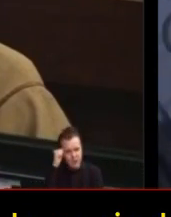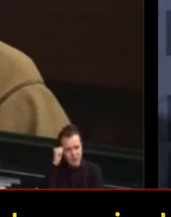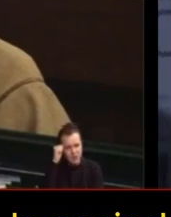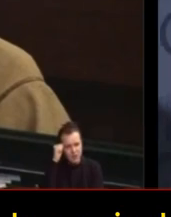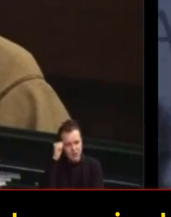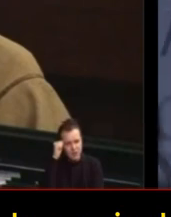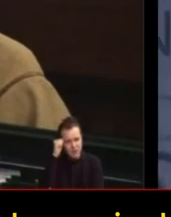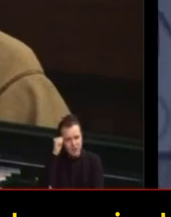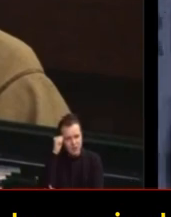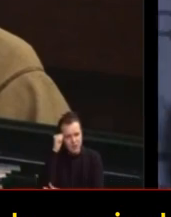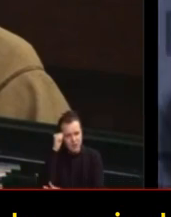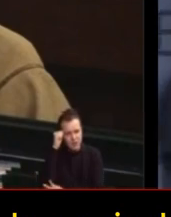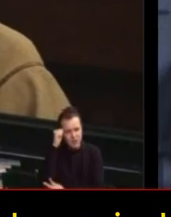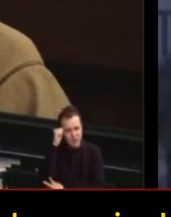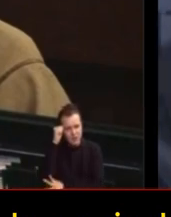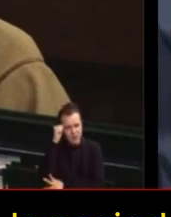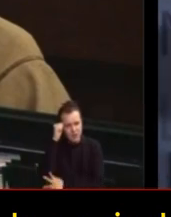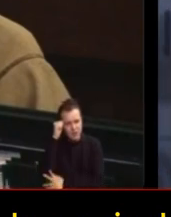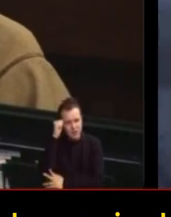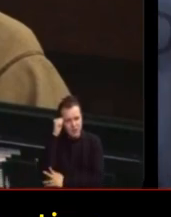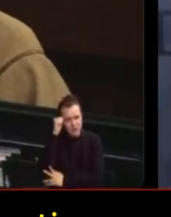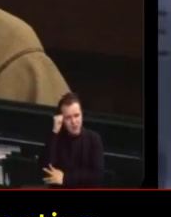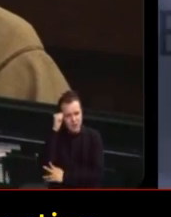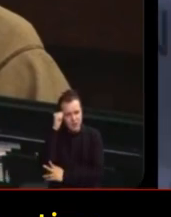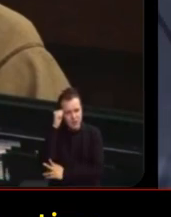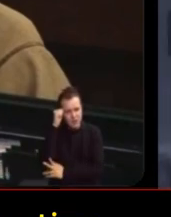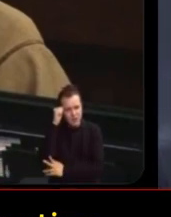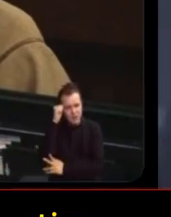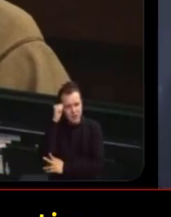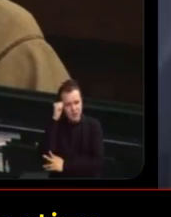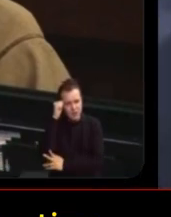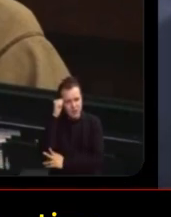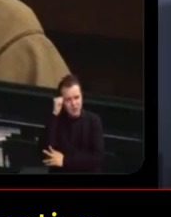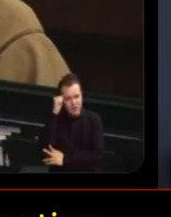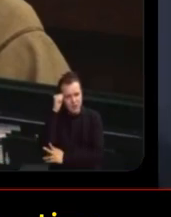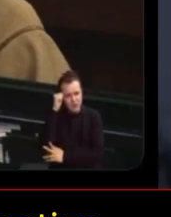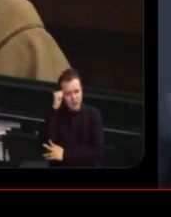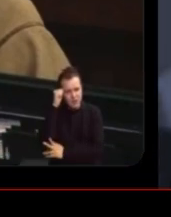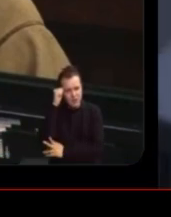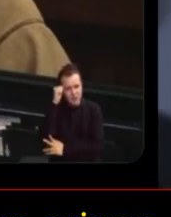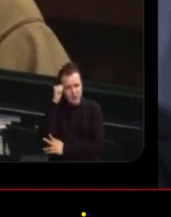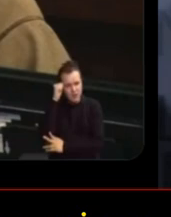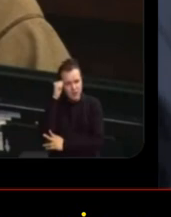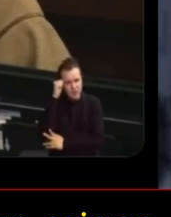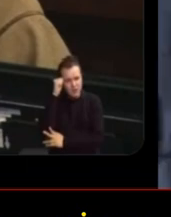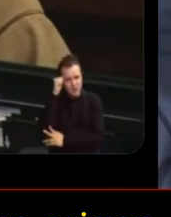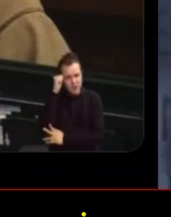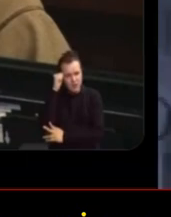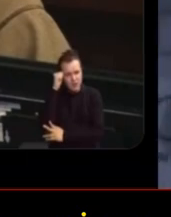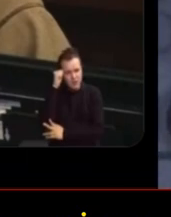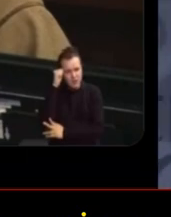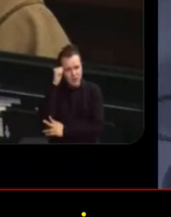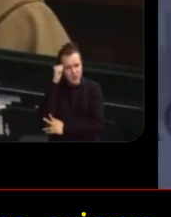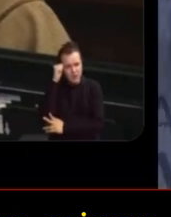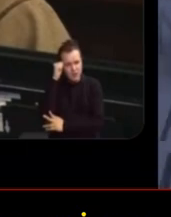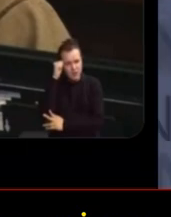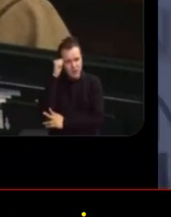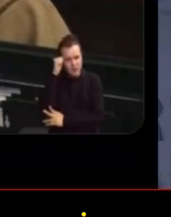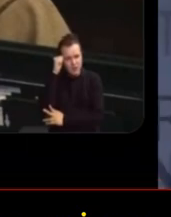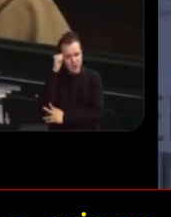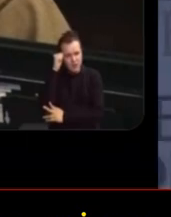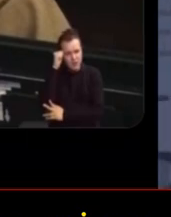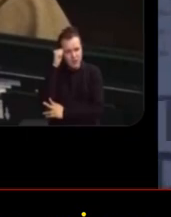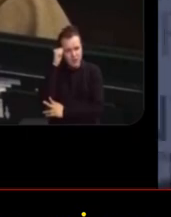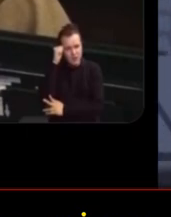es incentivar la tribalización de la sociedad, es dividir una sociedad mestiza, una sociedad católica,